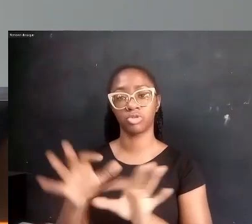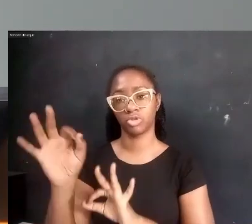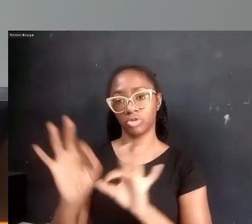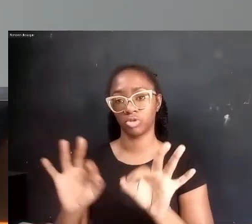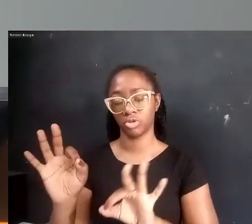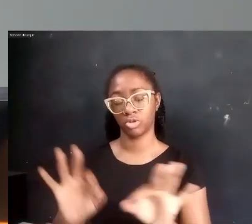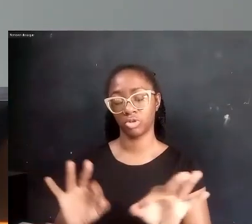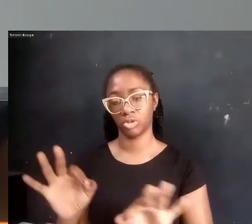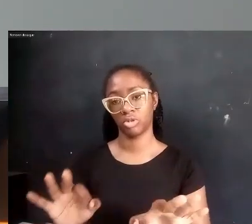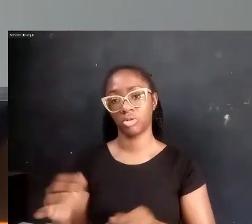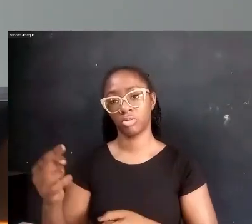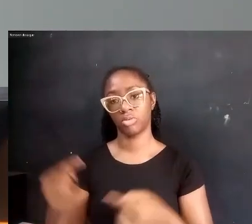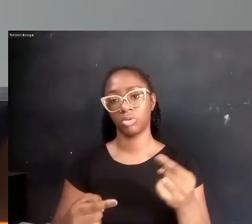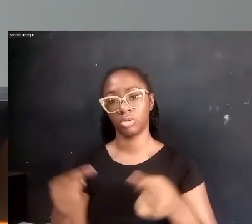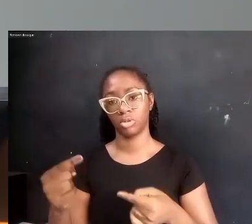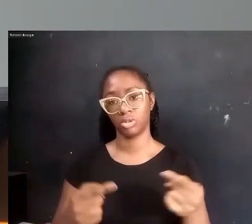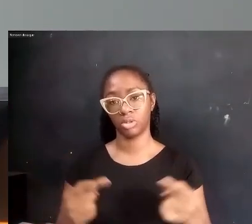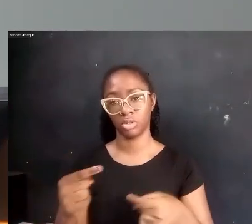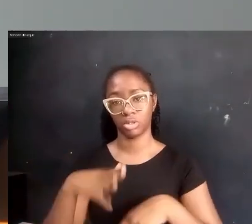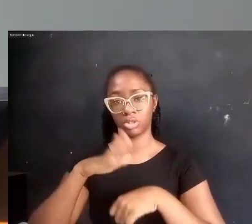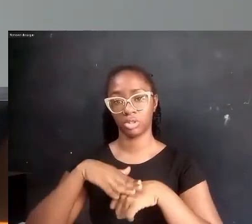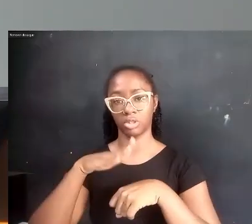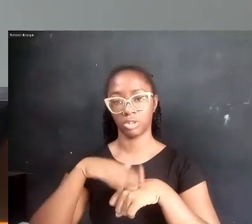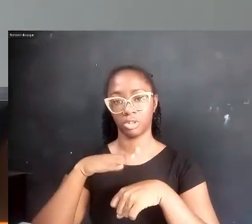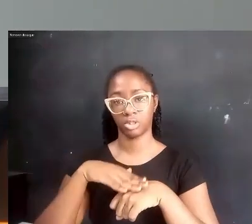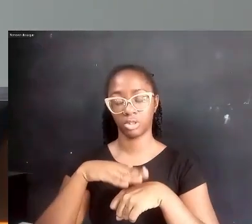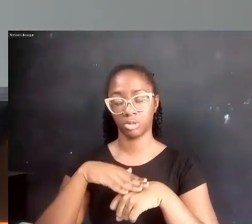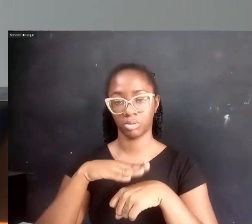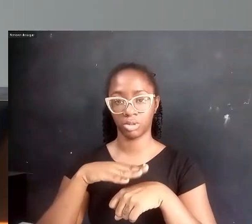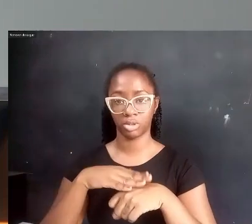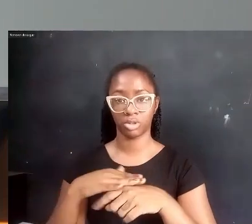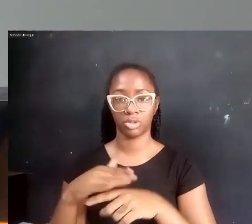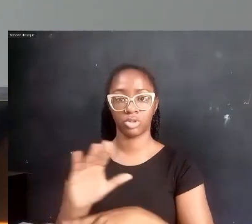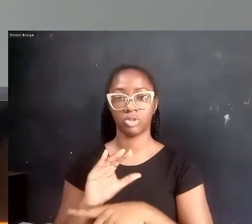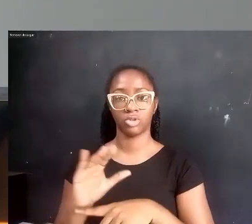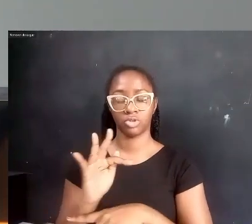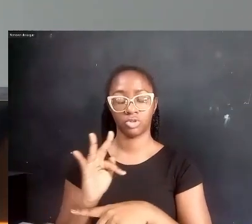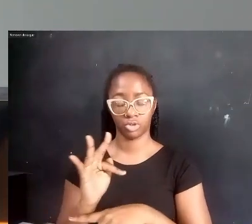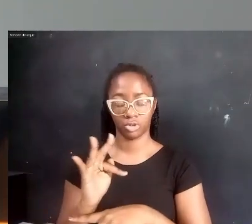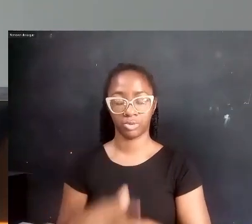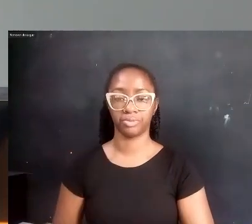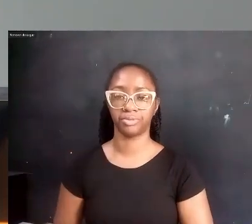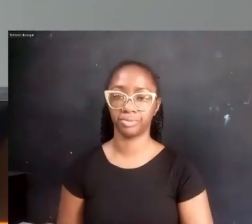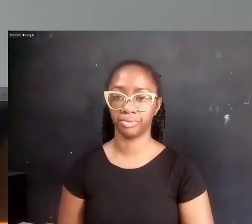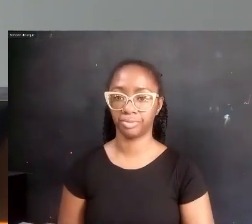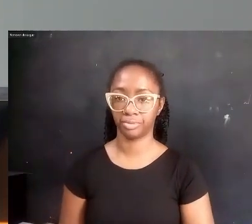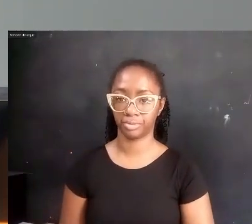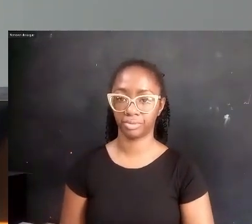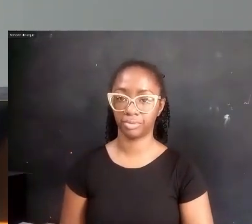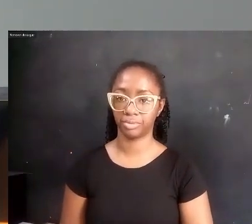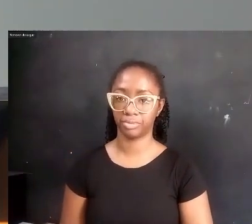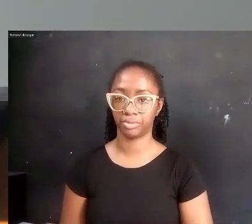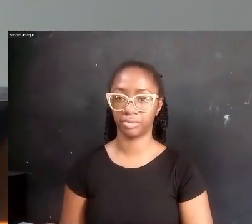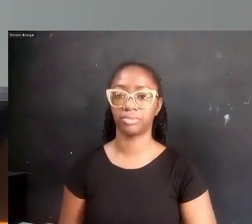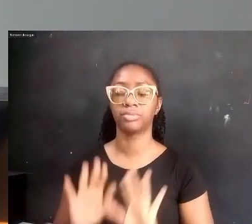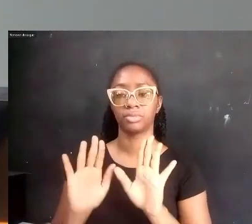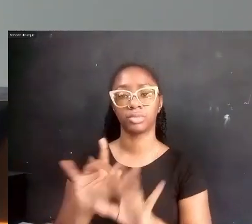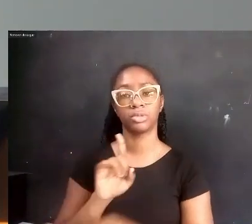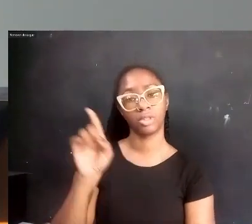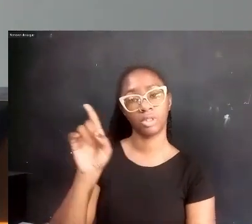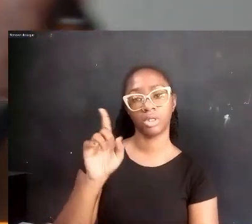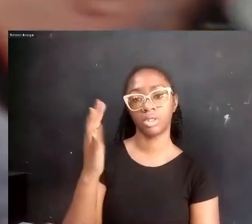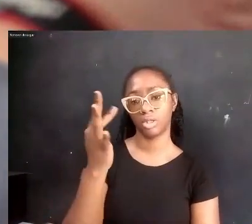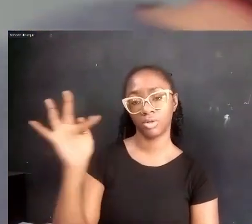Francia independientemente de una constitución. Pues en Francia consideramos que